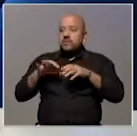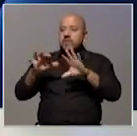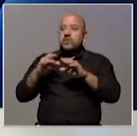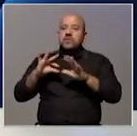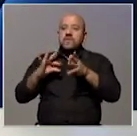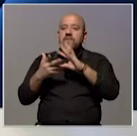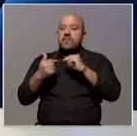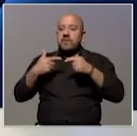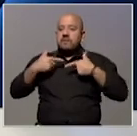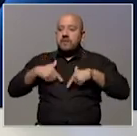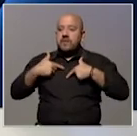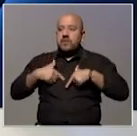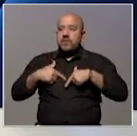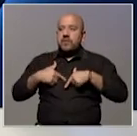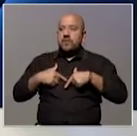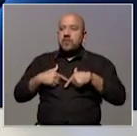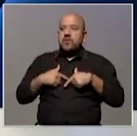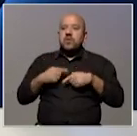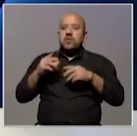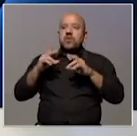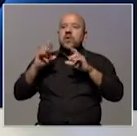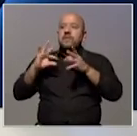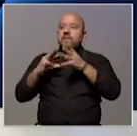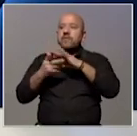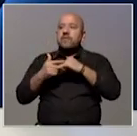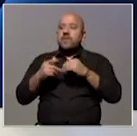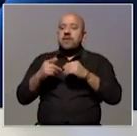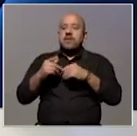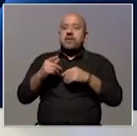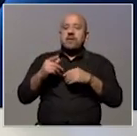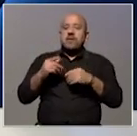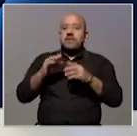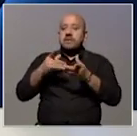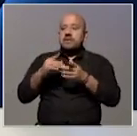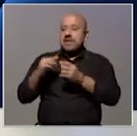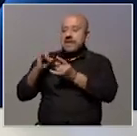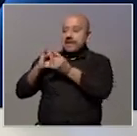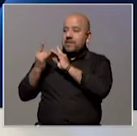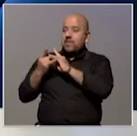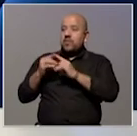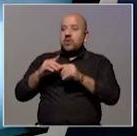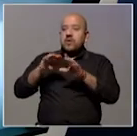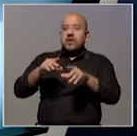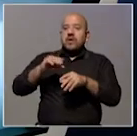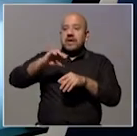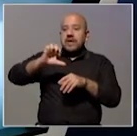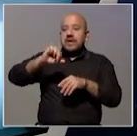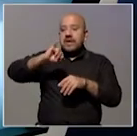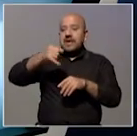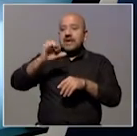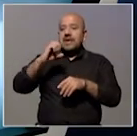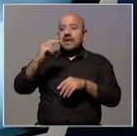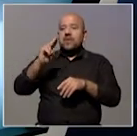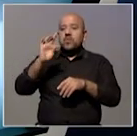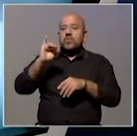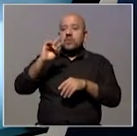ministro o que a nivel ejecutivo pasa de ser legislativo a ser a convertirse casi en en una tarea